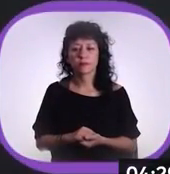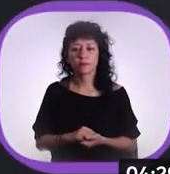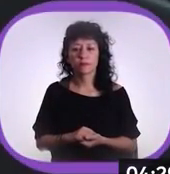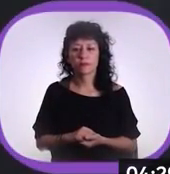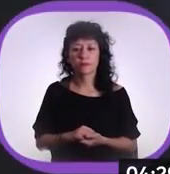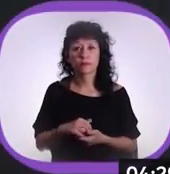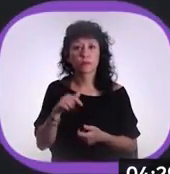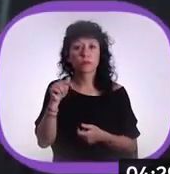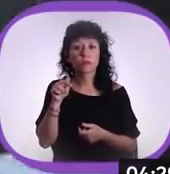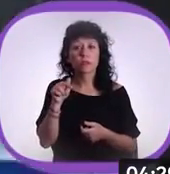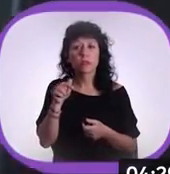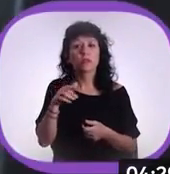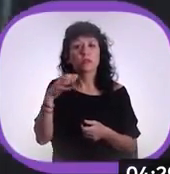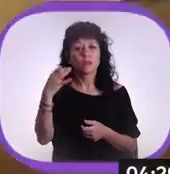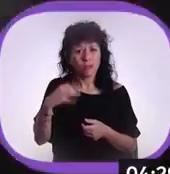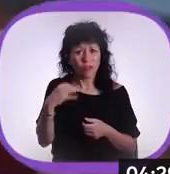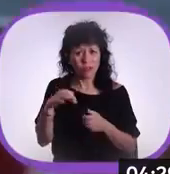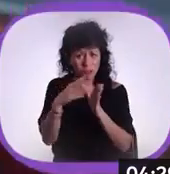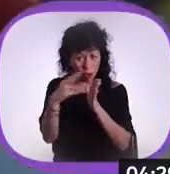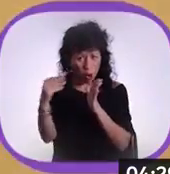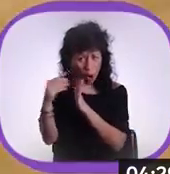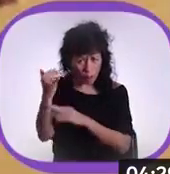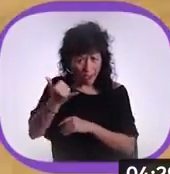¿Estarás segura de que sí existen esas réplicas?